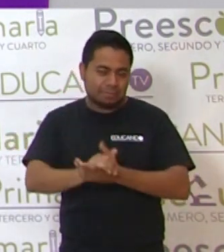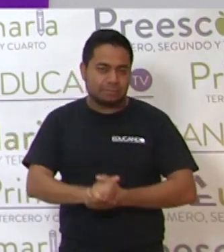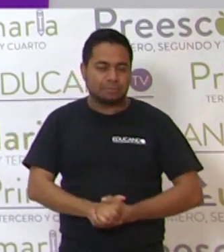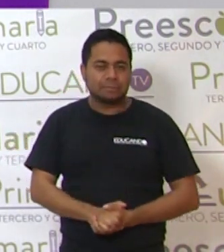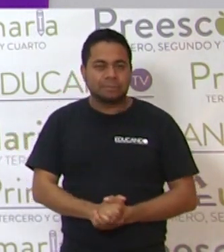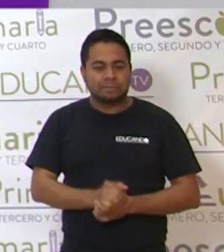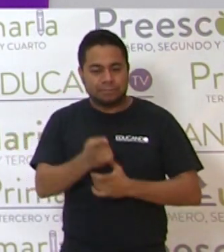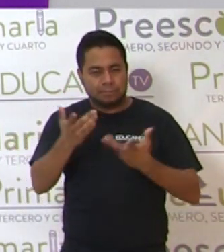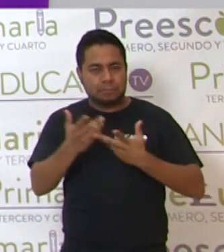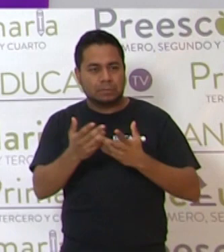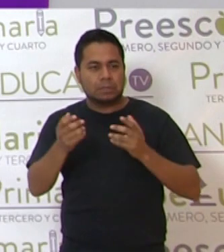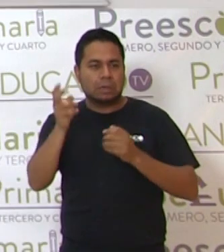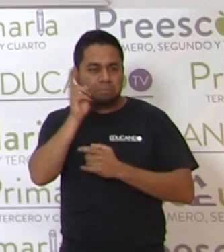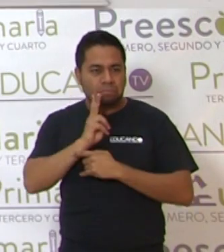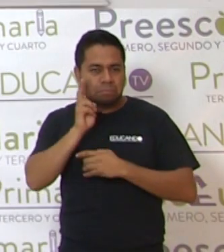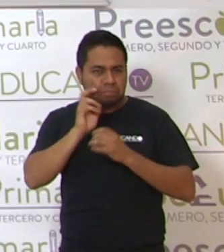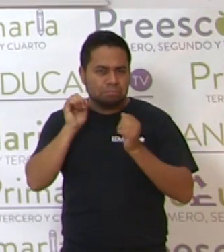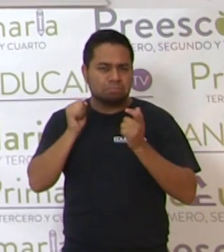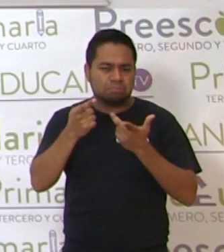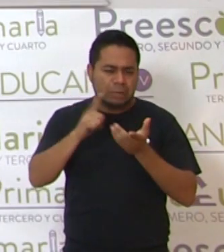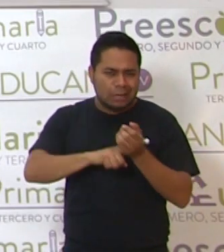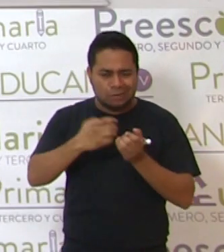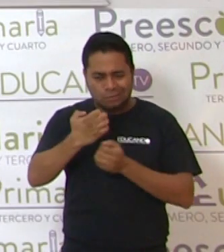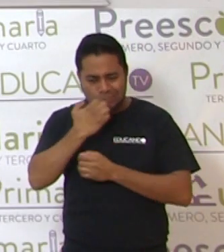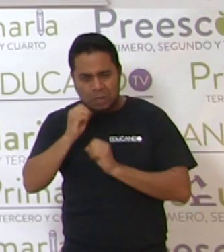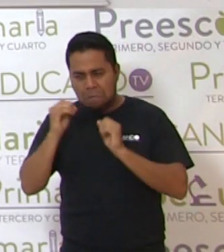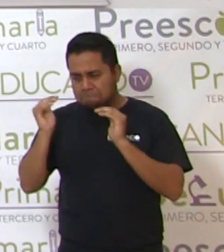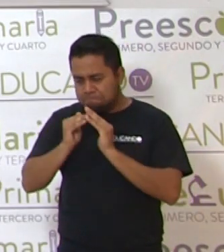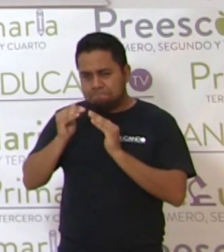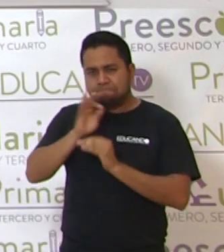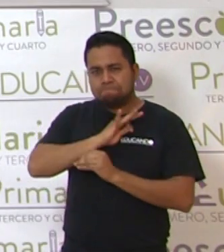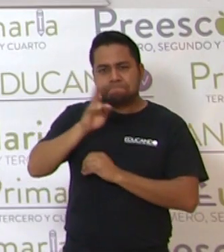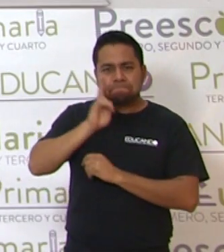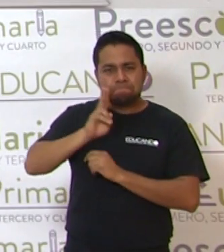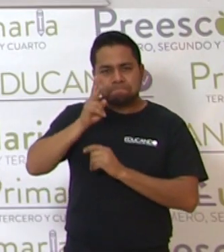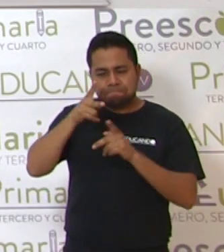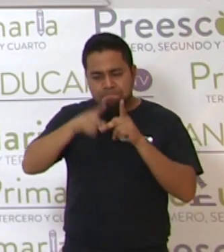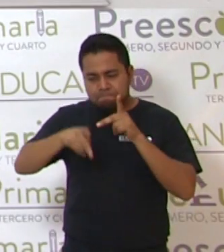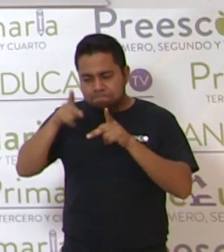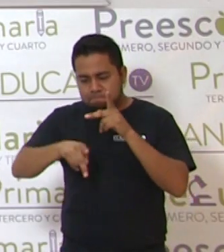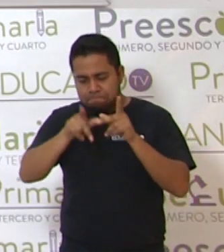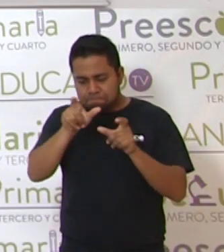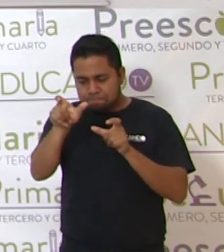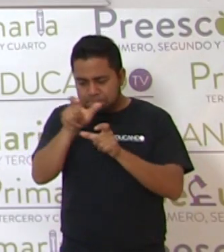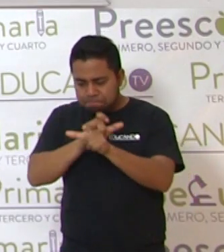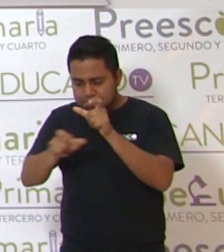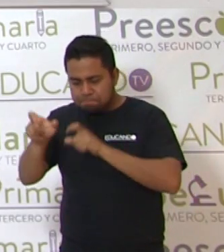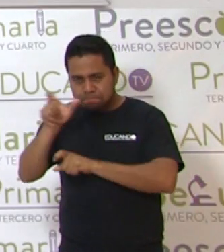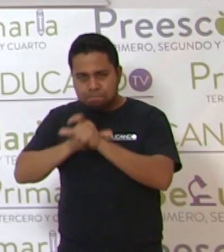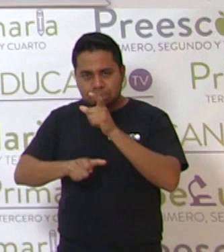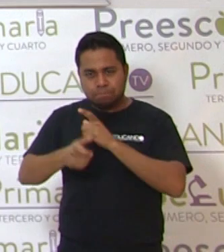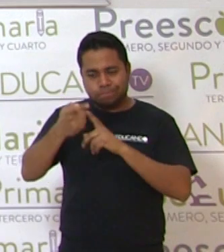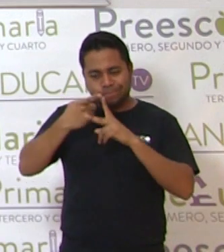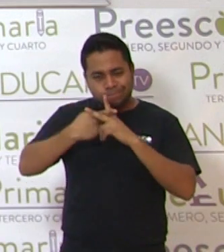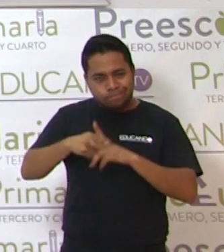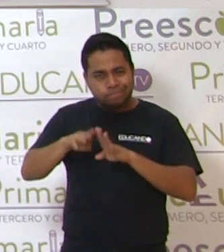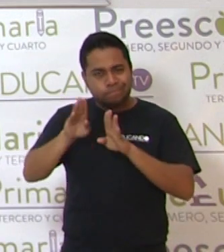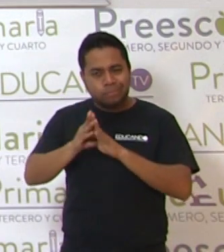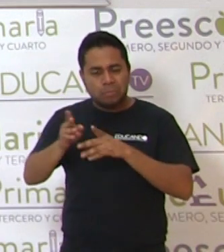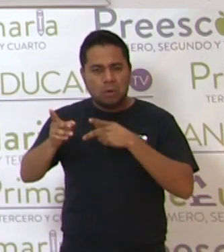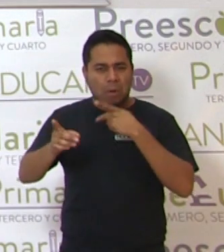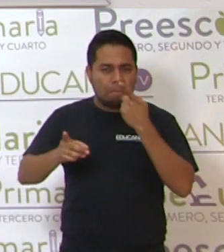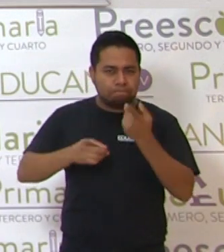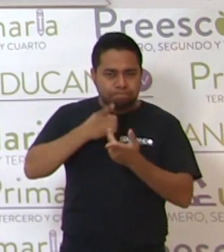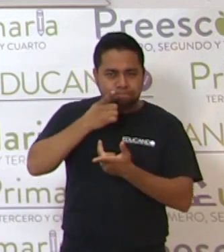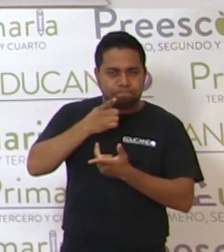tú hacer el experimento en la escuela o en la casa para que tú puedas ir conociendo cómo empezar a trabajar el